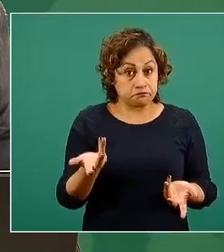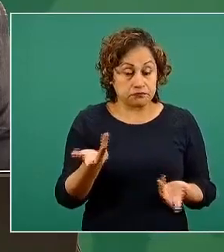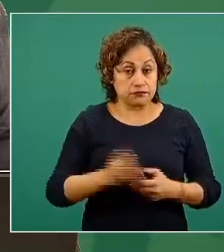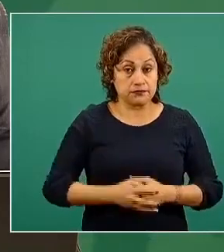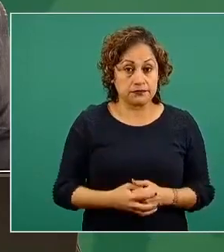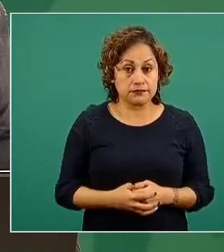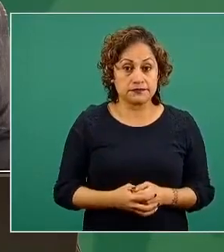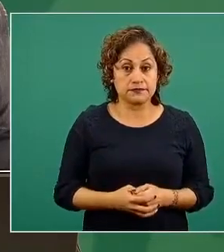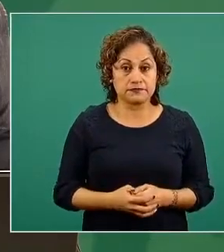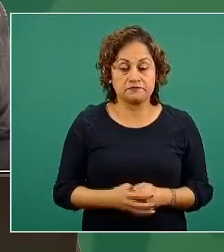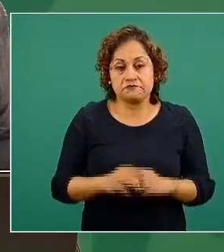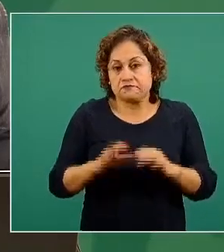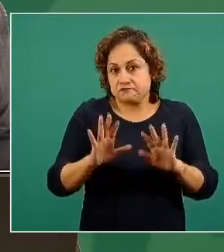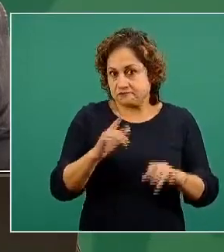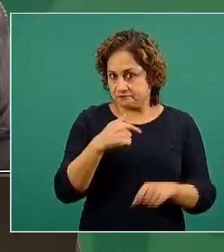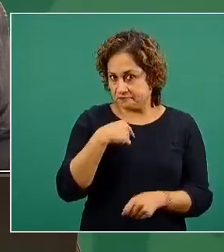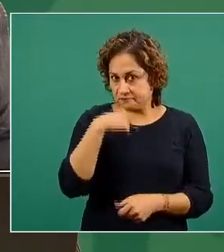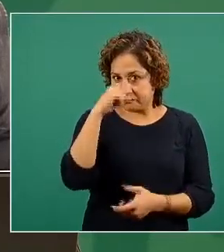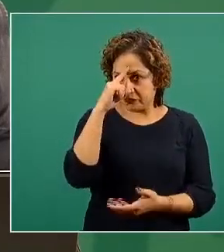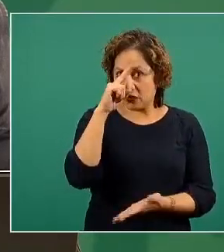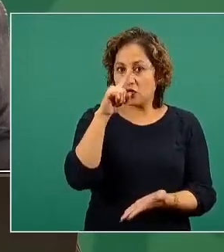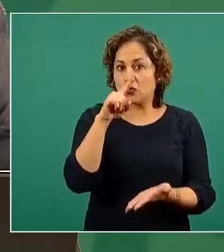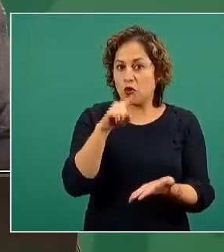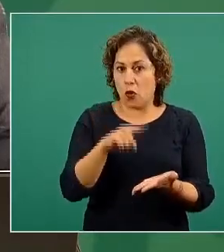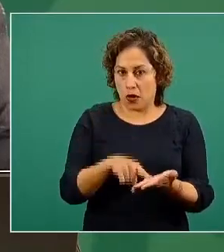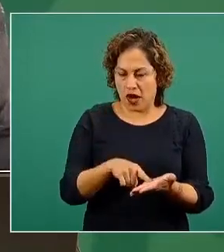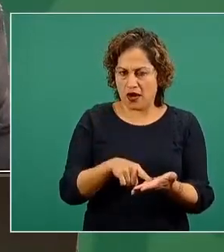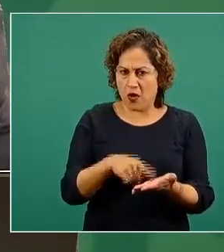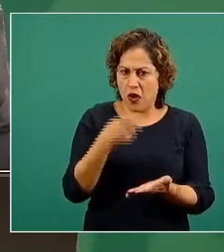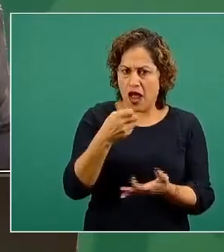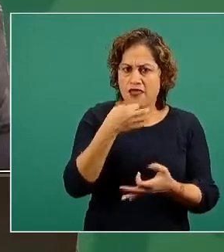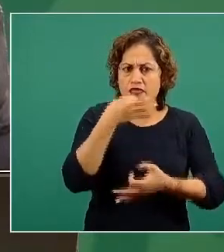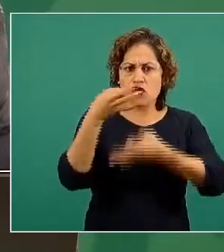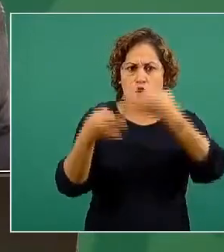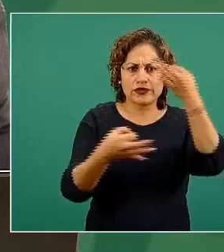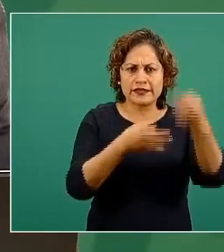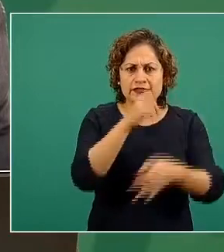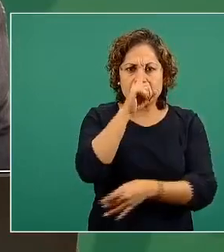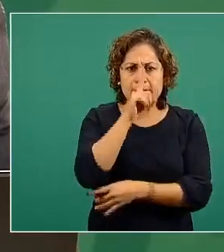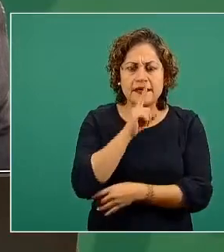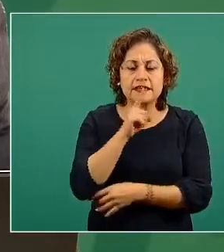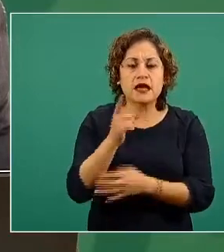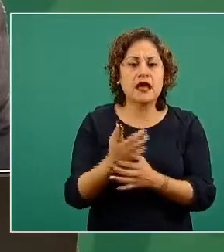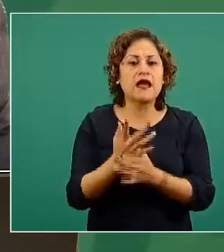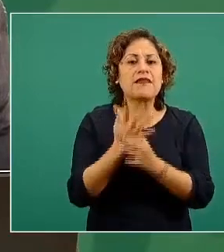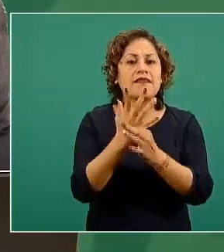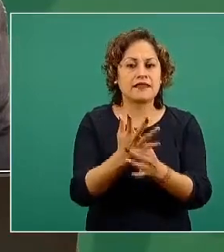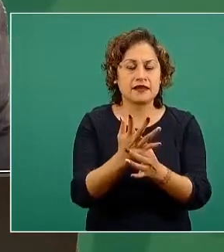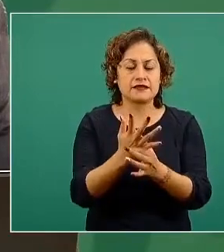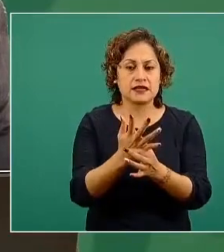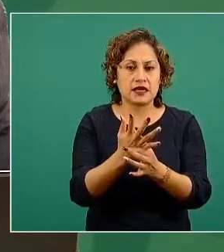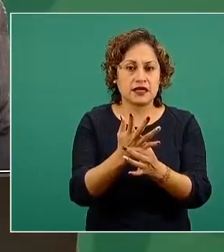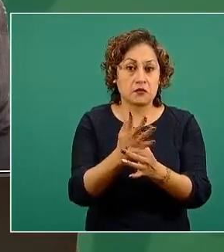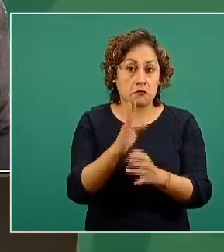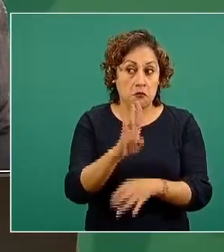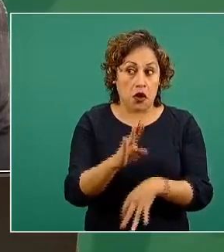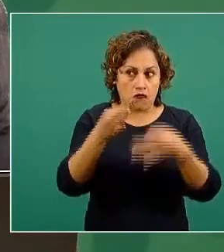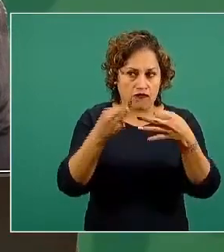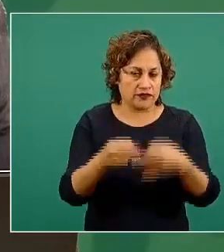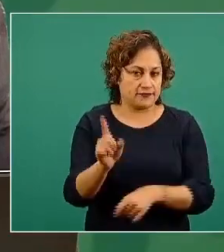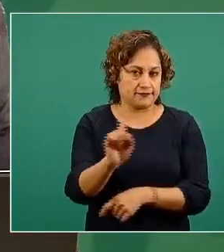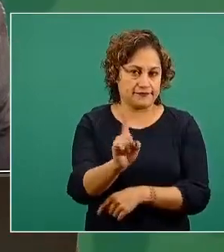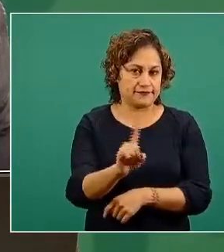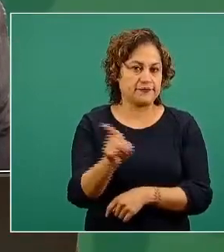donde entiendo yo que se dijo que de manera casi como si fuera oficial, se había